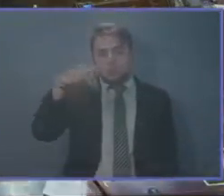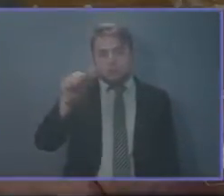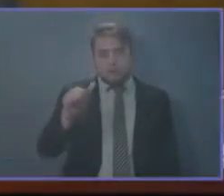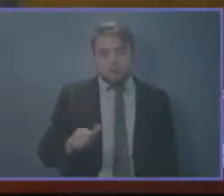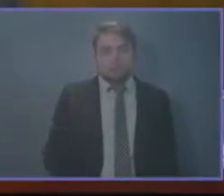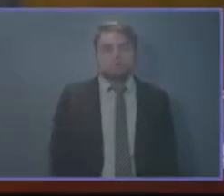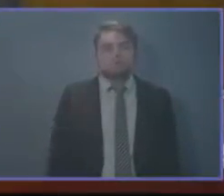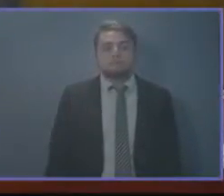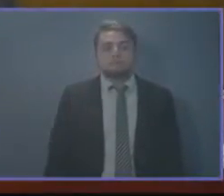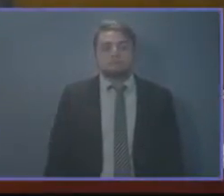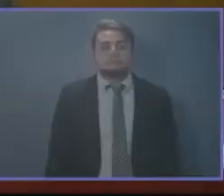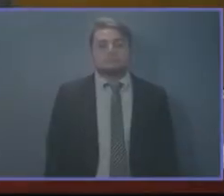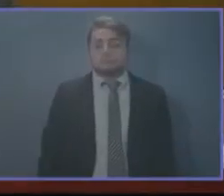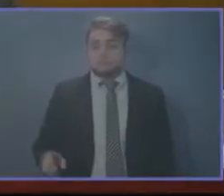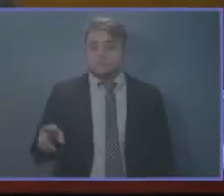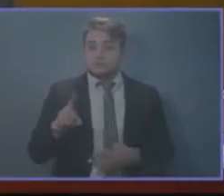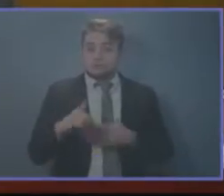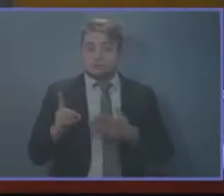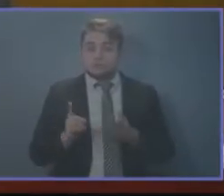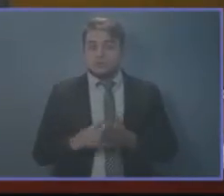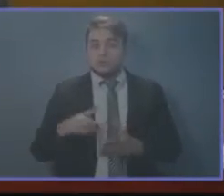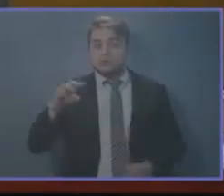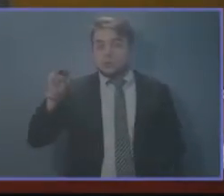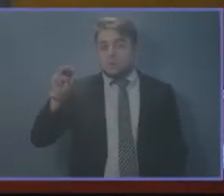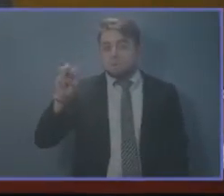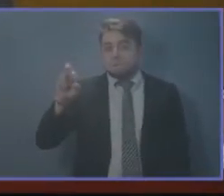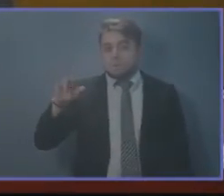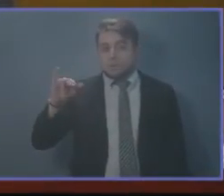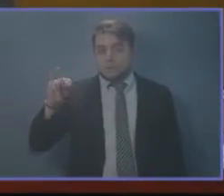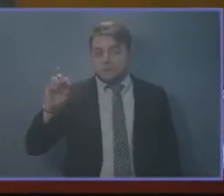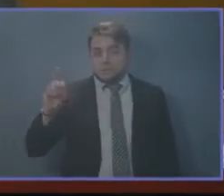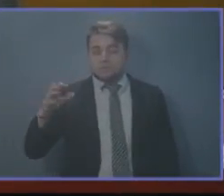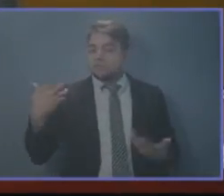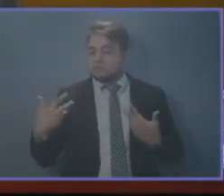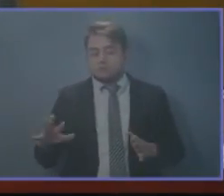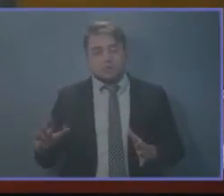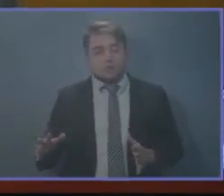Diputado Merino, ya el dictamen deja discreción.